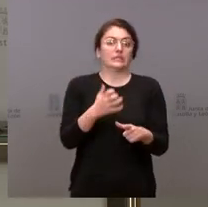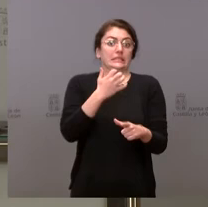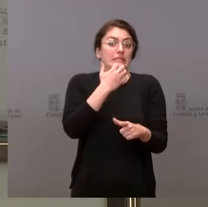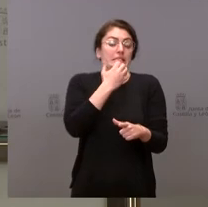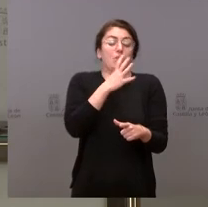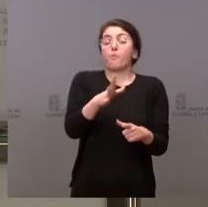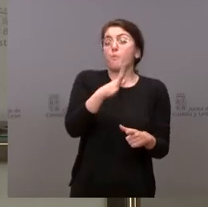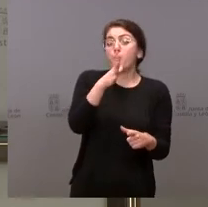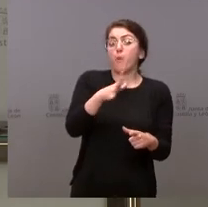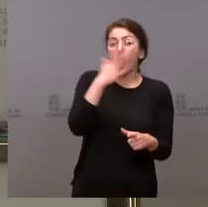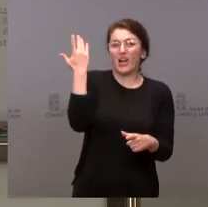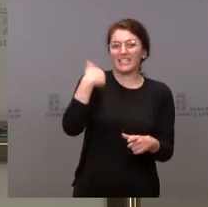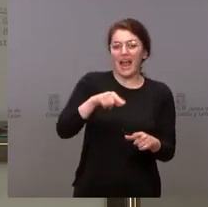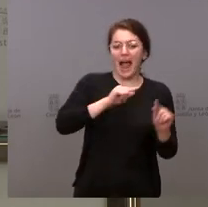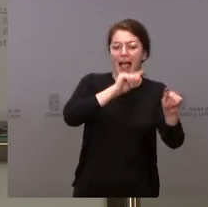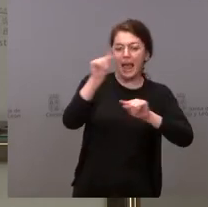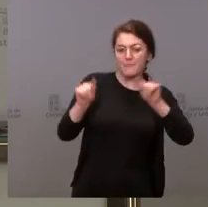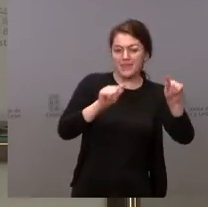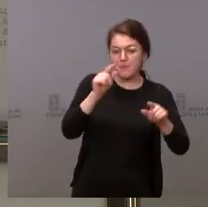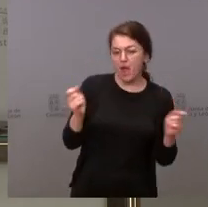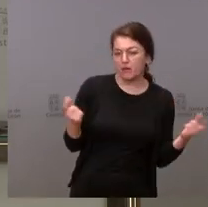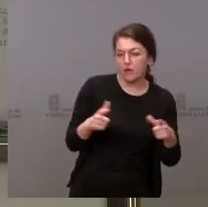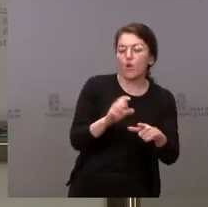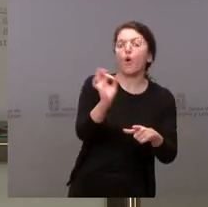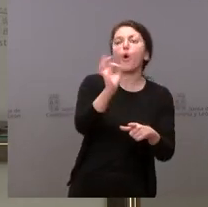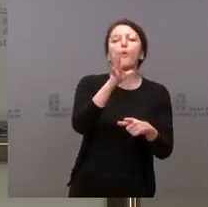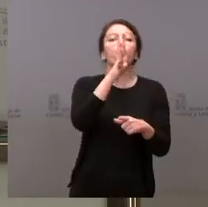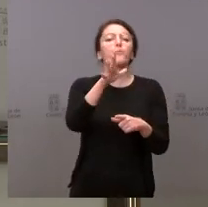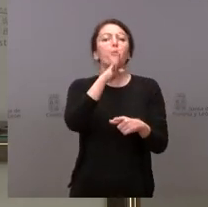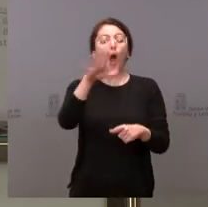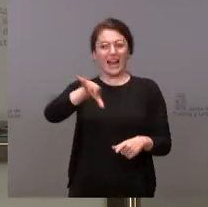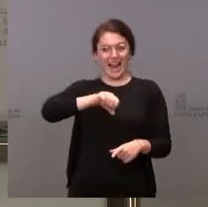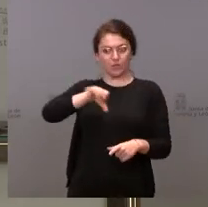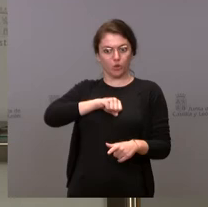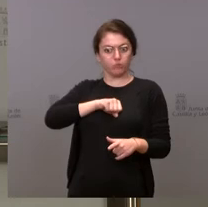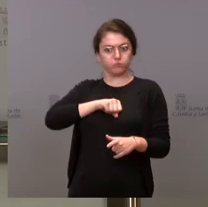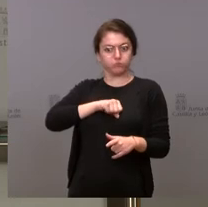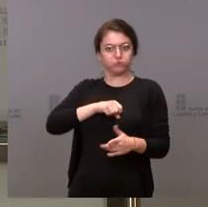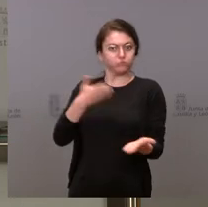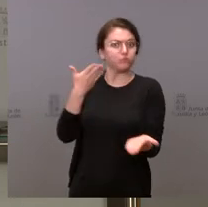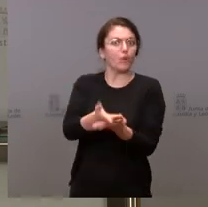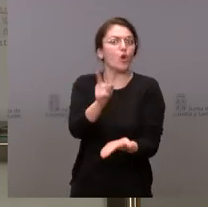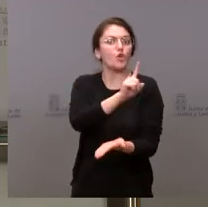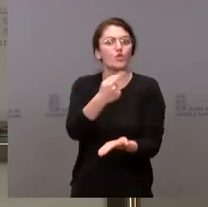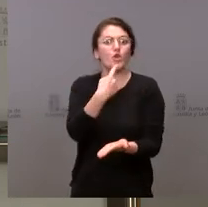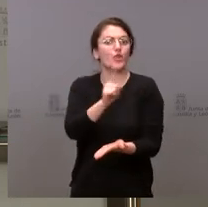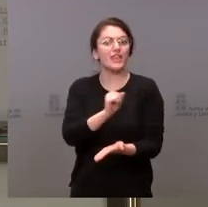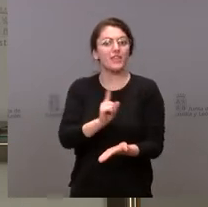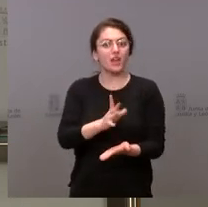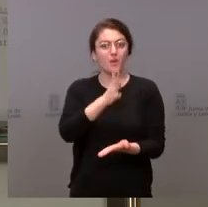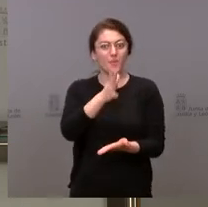ésta está rebajando los casos oa que los casos no se declaran la forma de